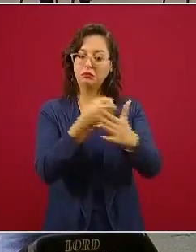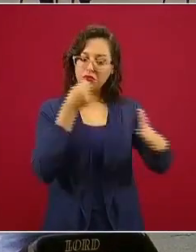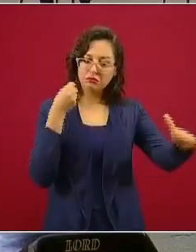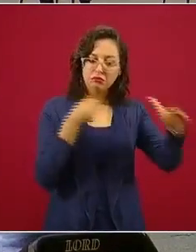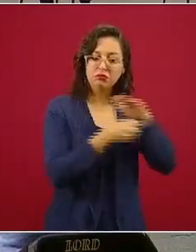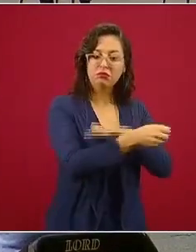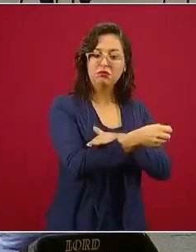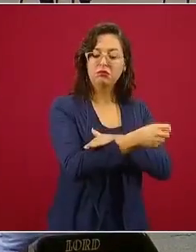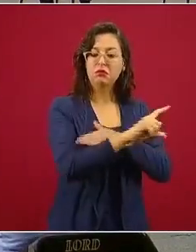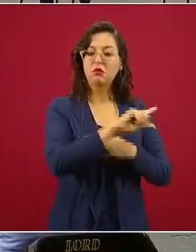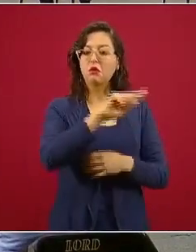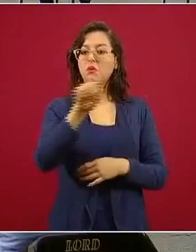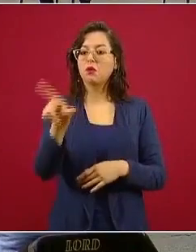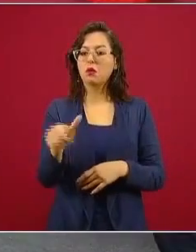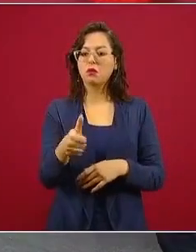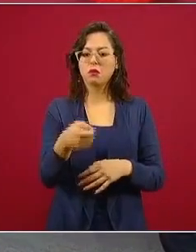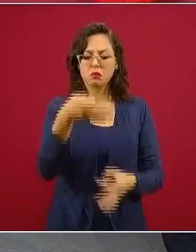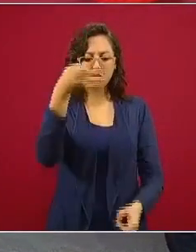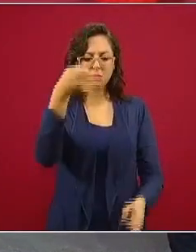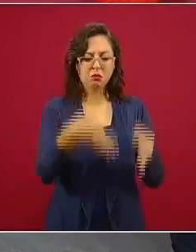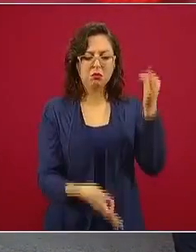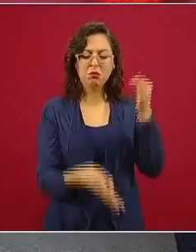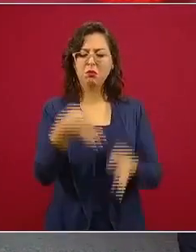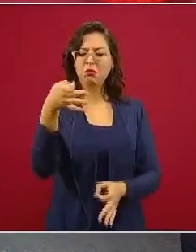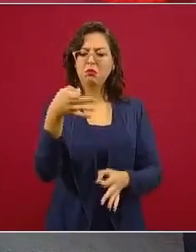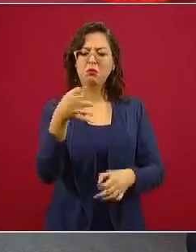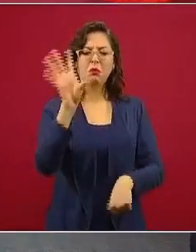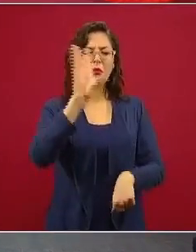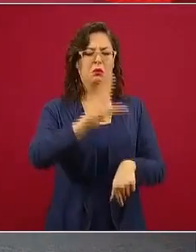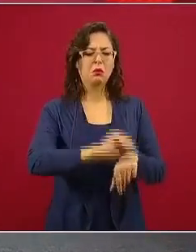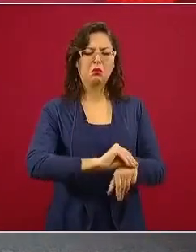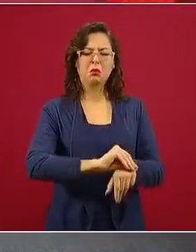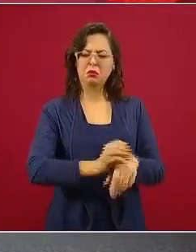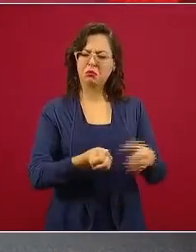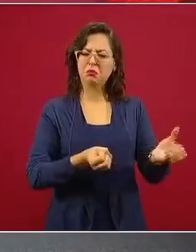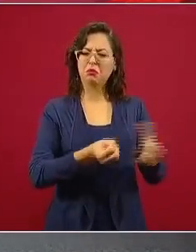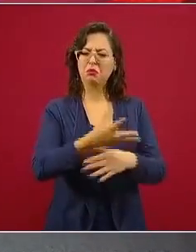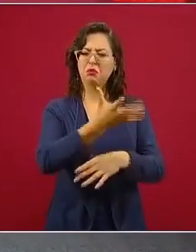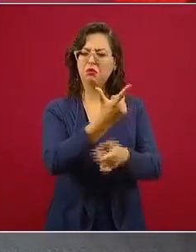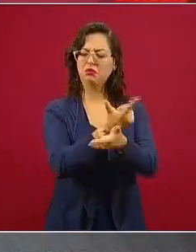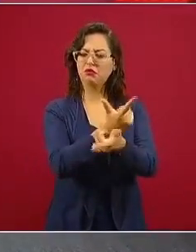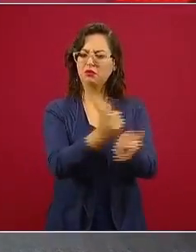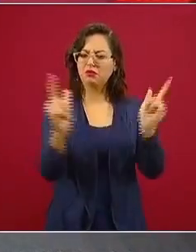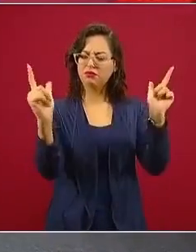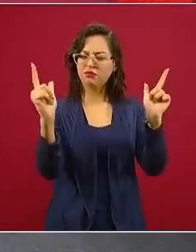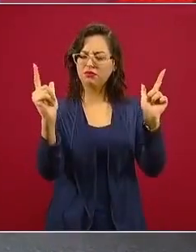que jueces liberan a los presuntos delincuentes